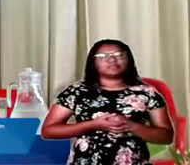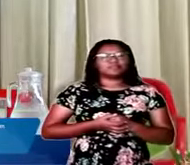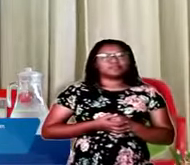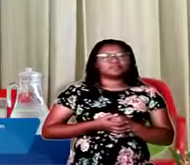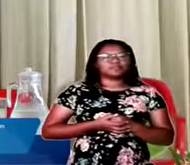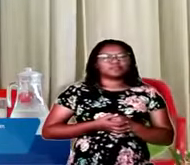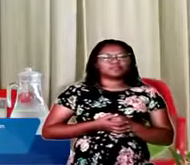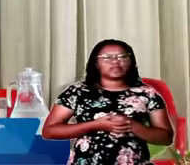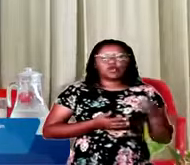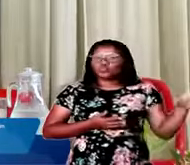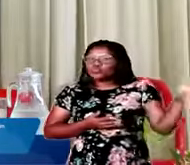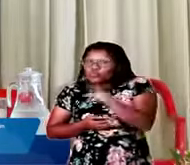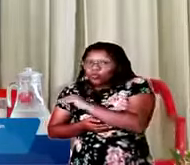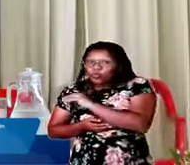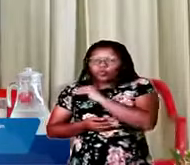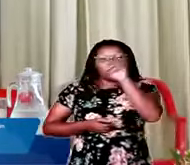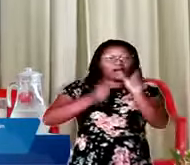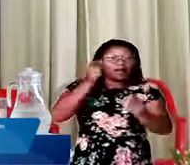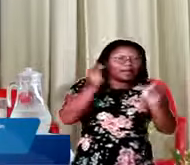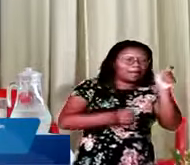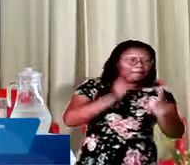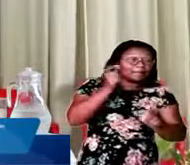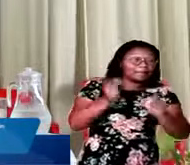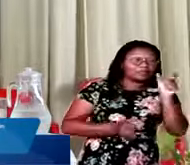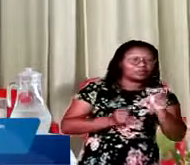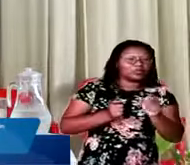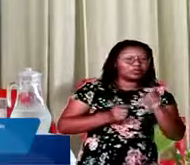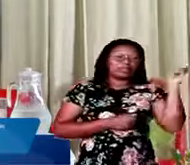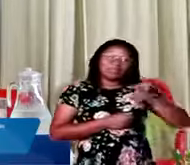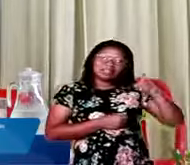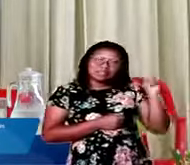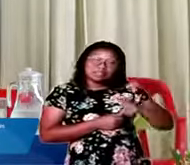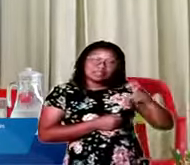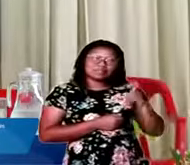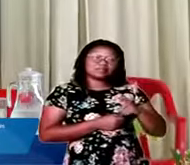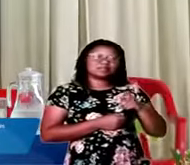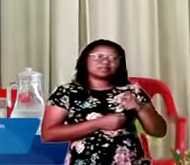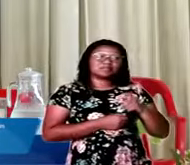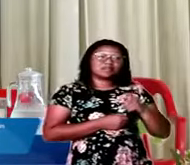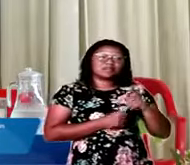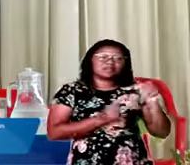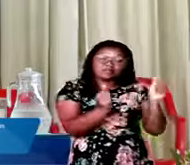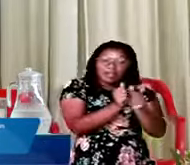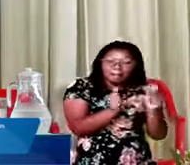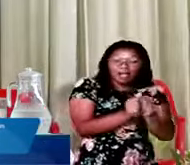Todo ser humano que está en necesidad es nuestro prójimo.